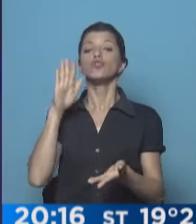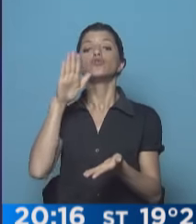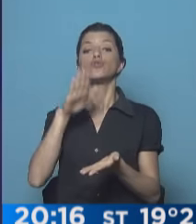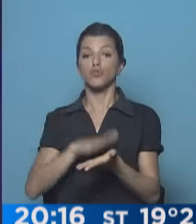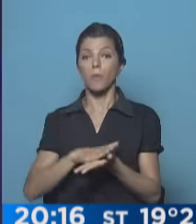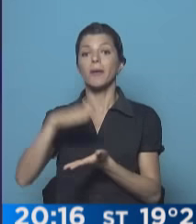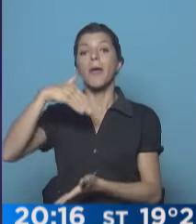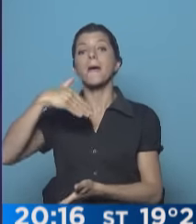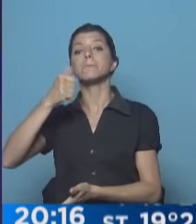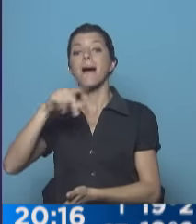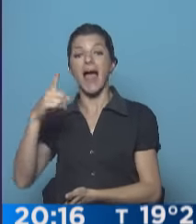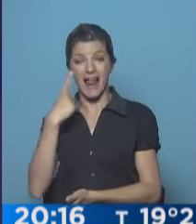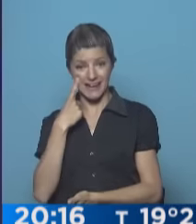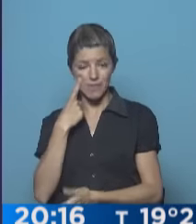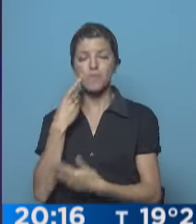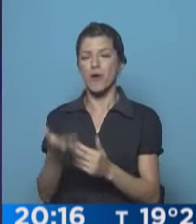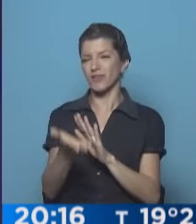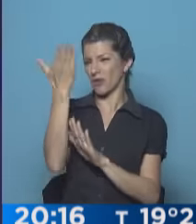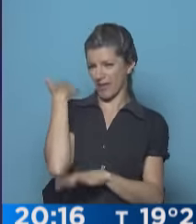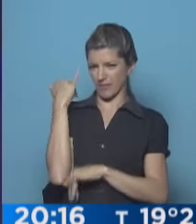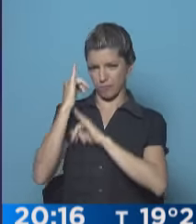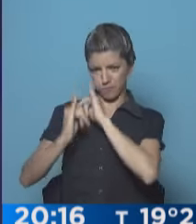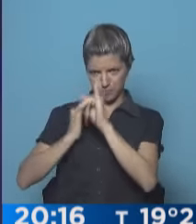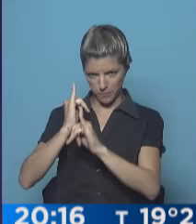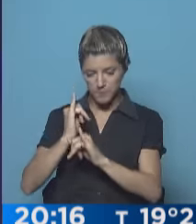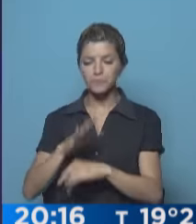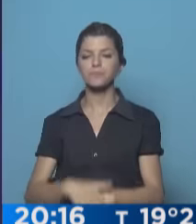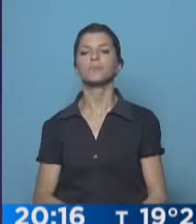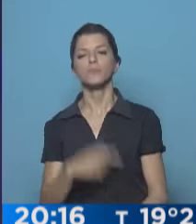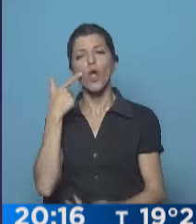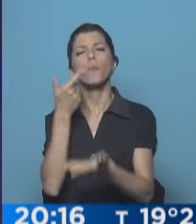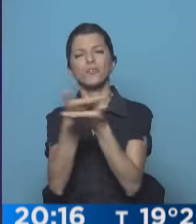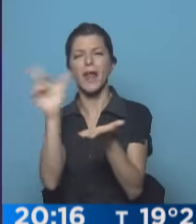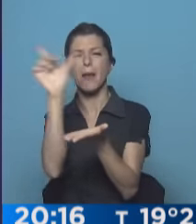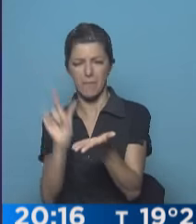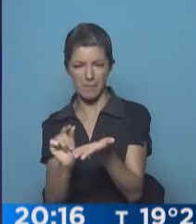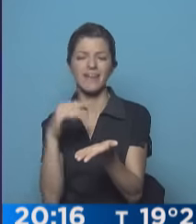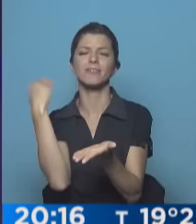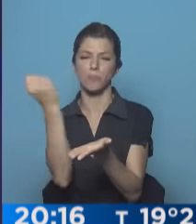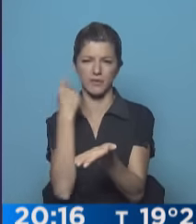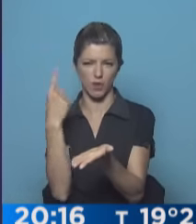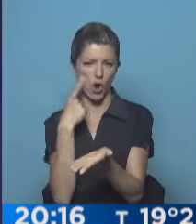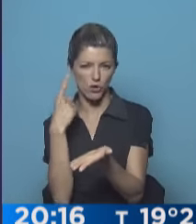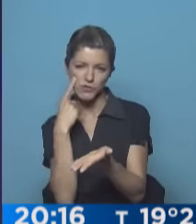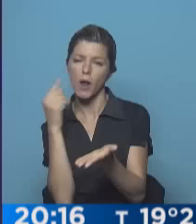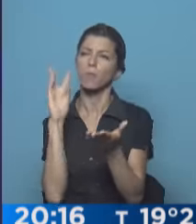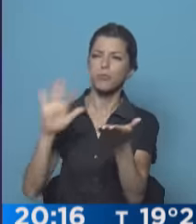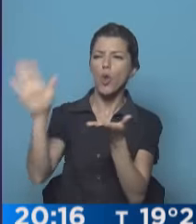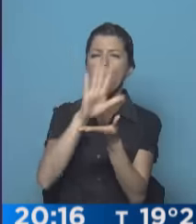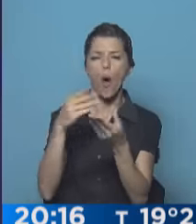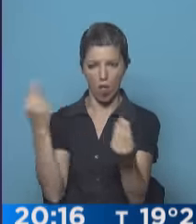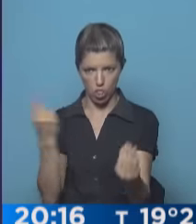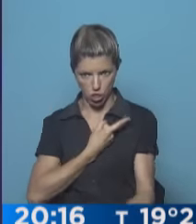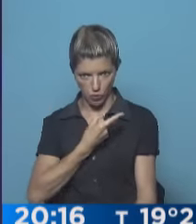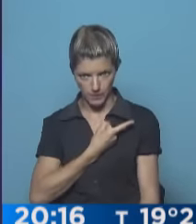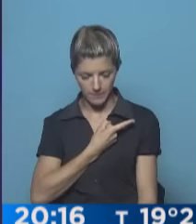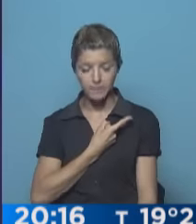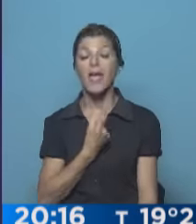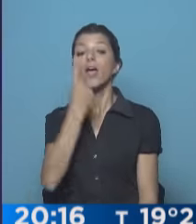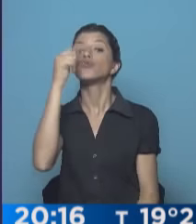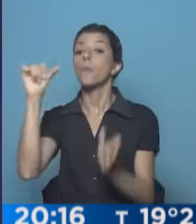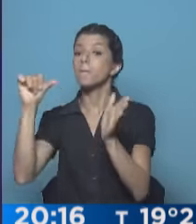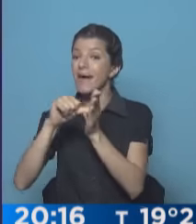respecto de Mali. Por eso lo mencionamos. Vayamos al mapa. Siempre es bueno poder ubicarse para ver de lo que estamos hablando. Estamos hablando de uno de los